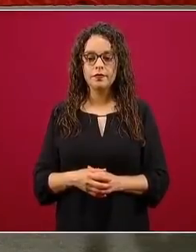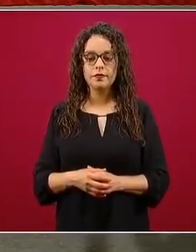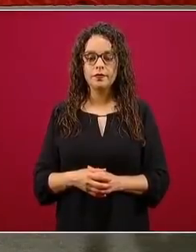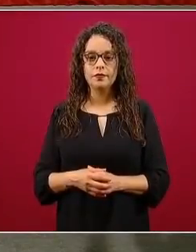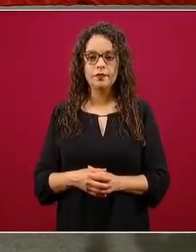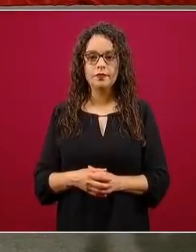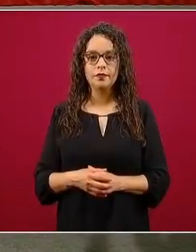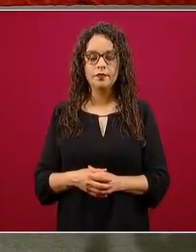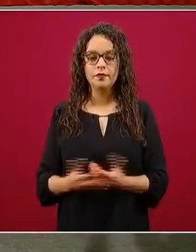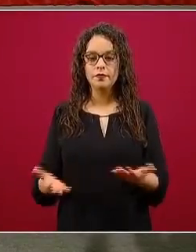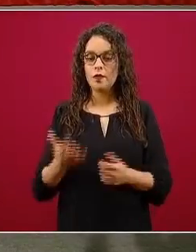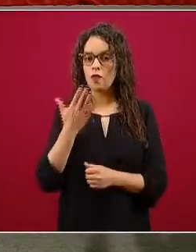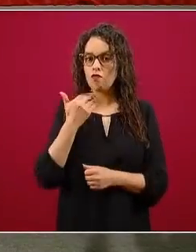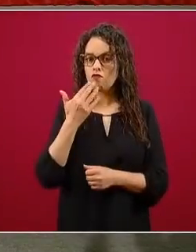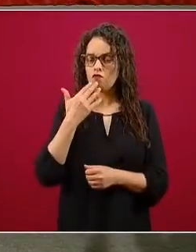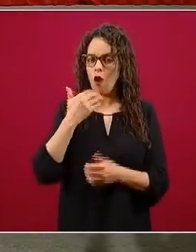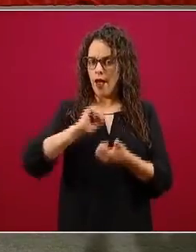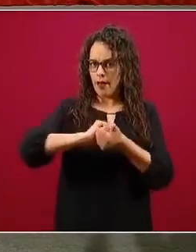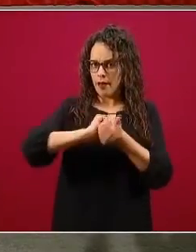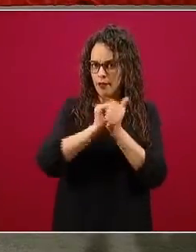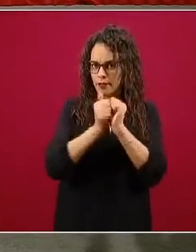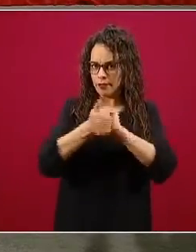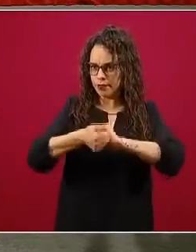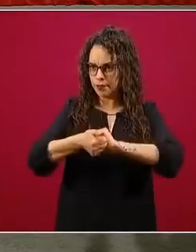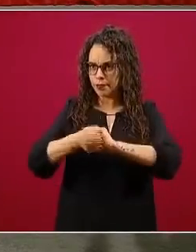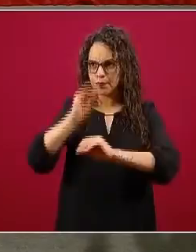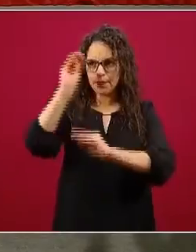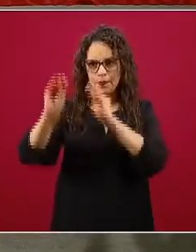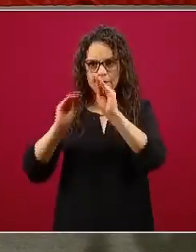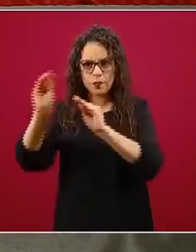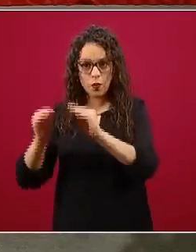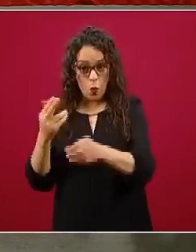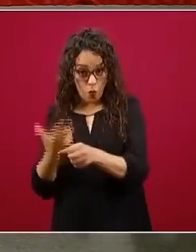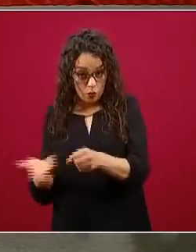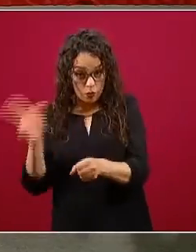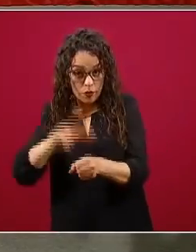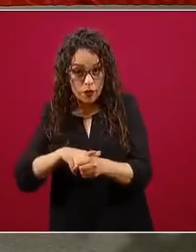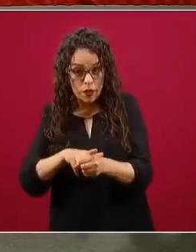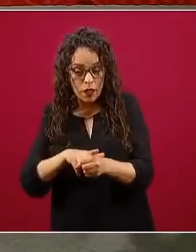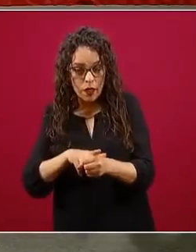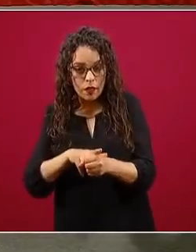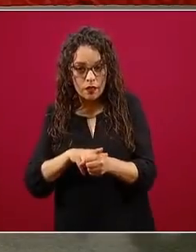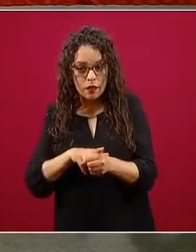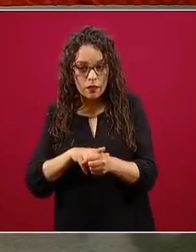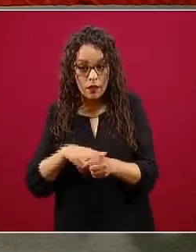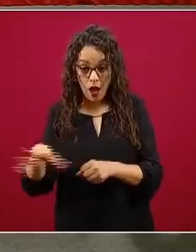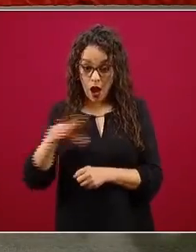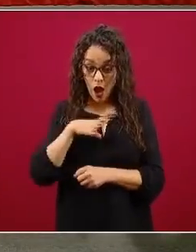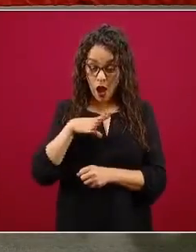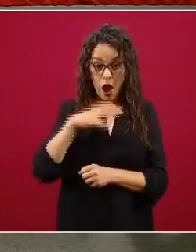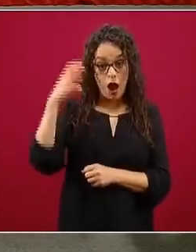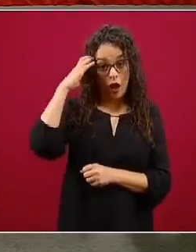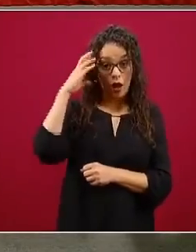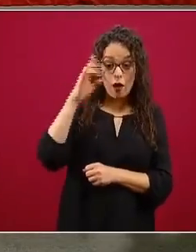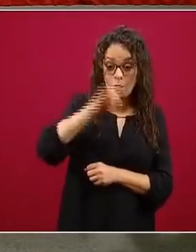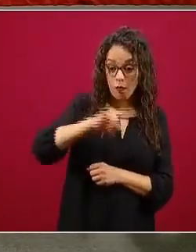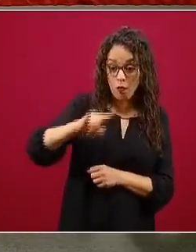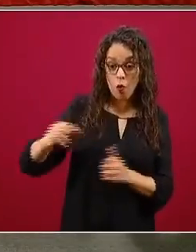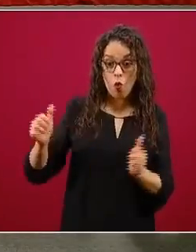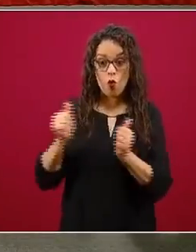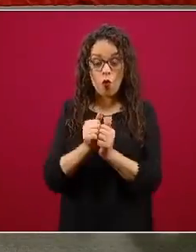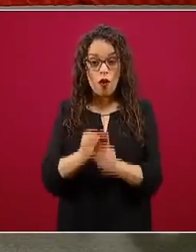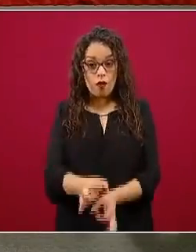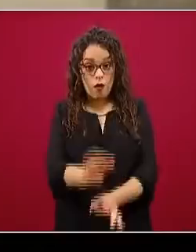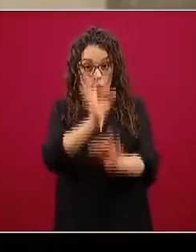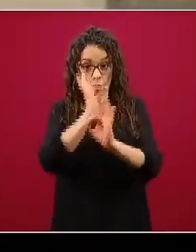hay reconversión en los hospitales, ¿también hay camas con ventilador? Esa es una pregunta. Sí. Y si se